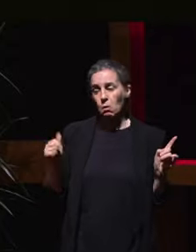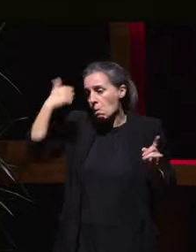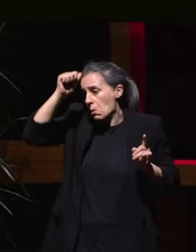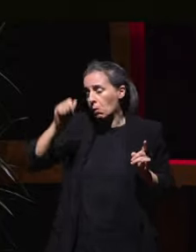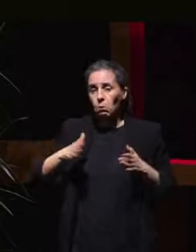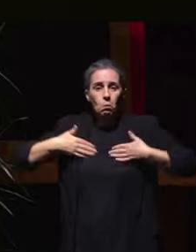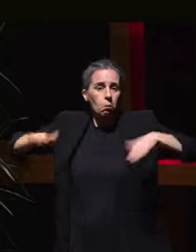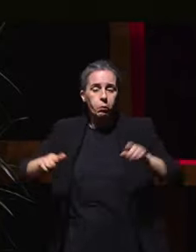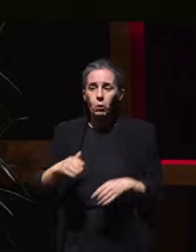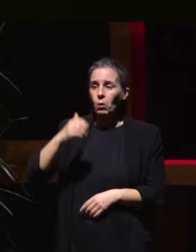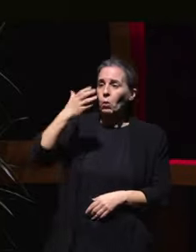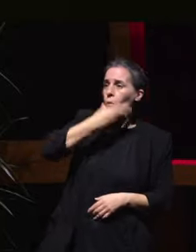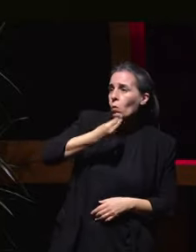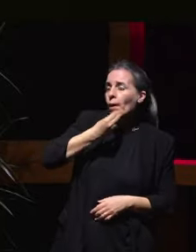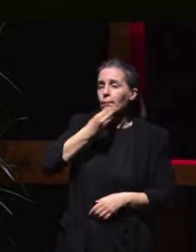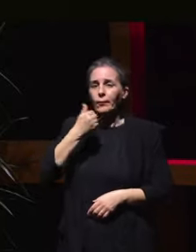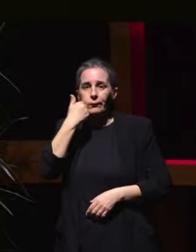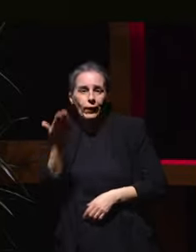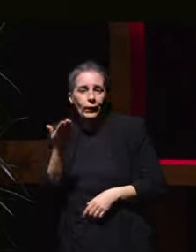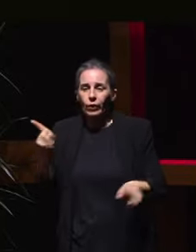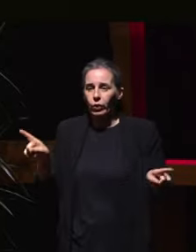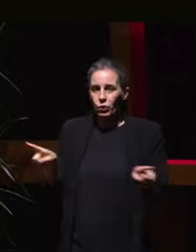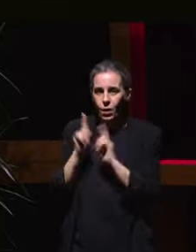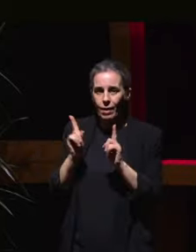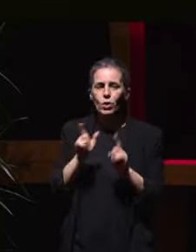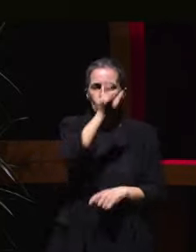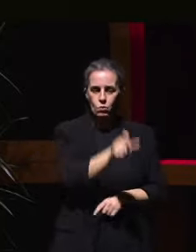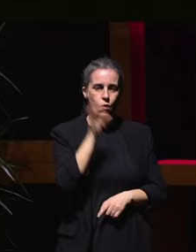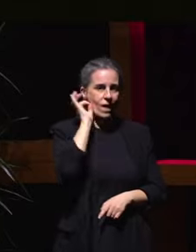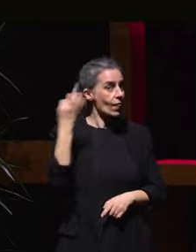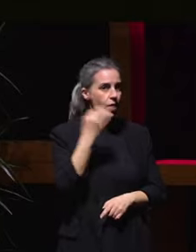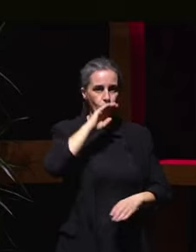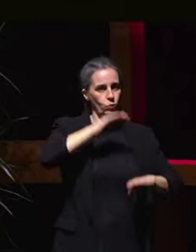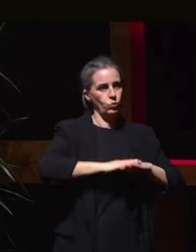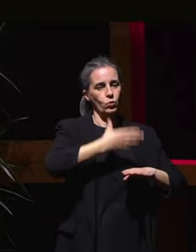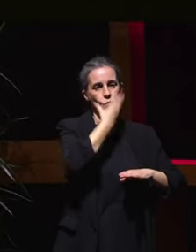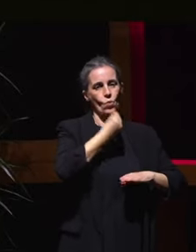hombre, sea guapo, más, claro. Menos guapo, pero sí que la mujer tiene que cumplir como ese canon de belleza.